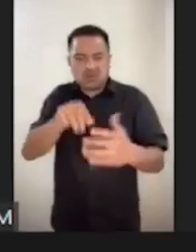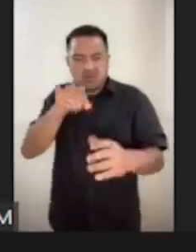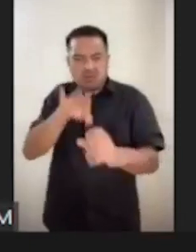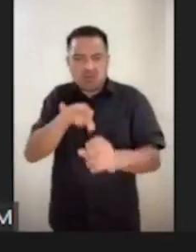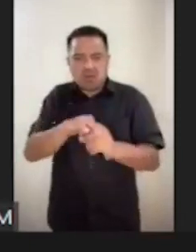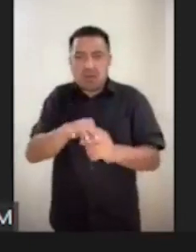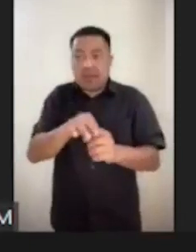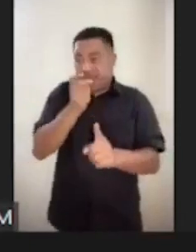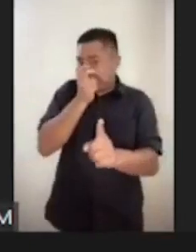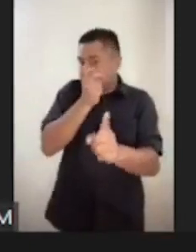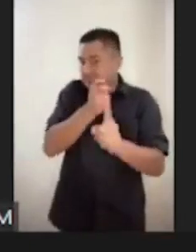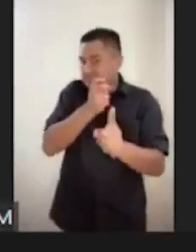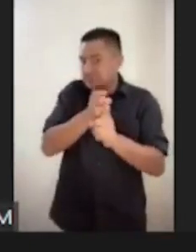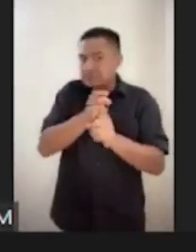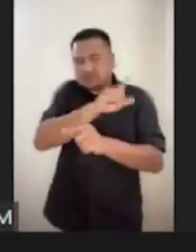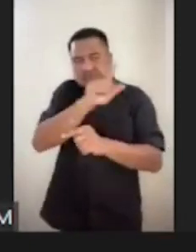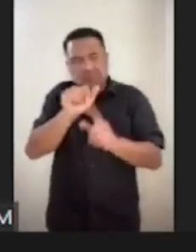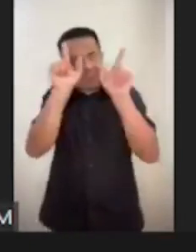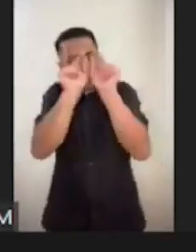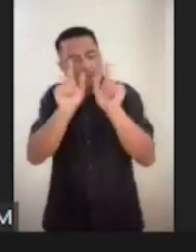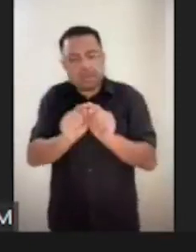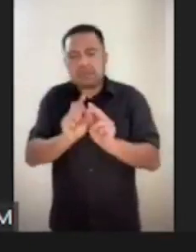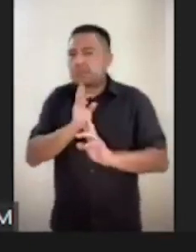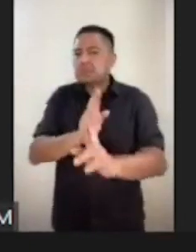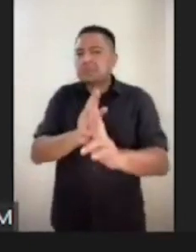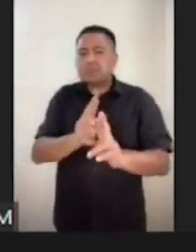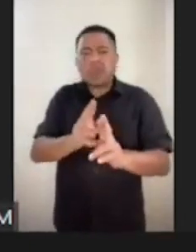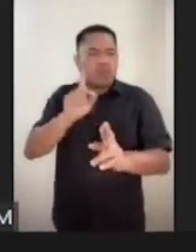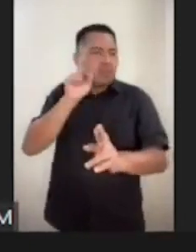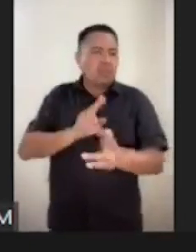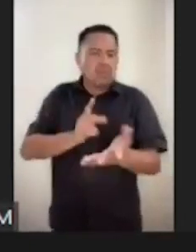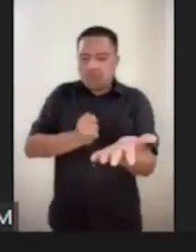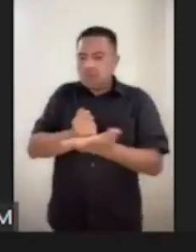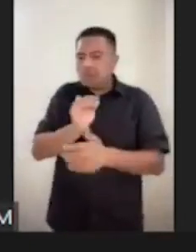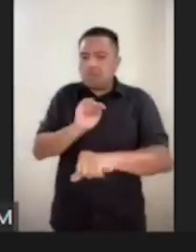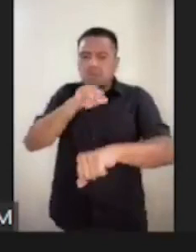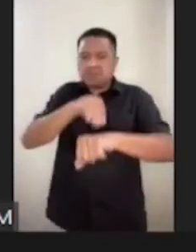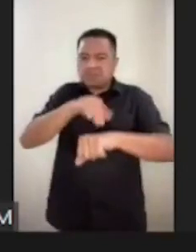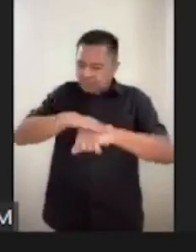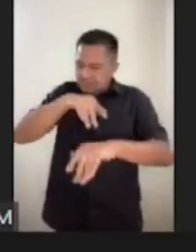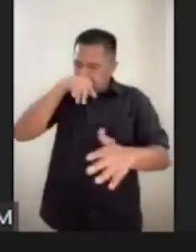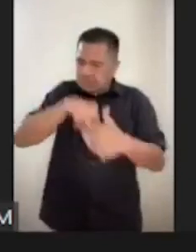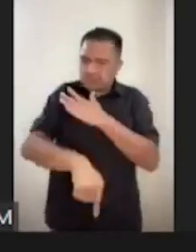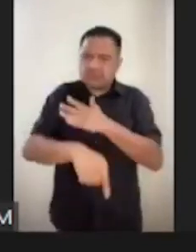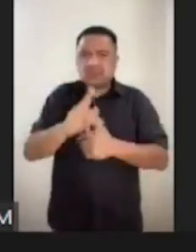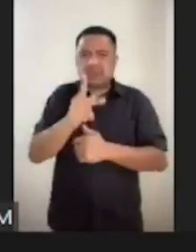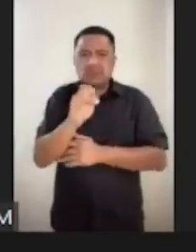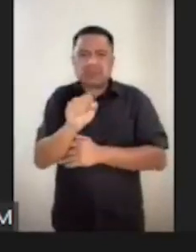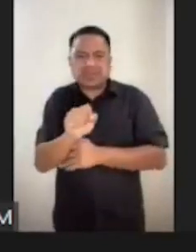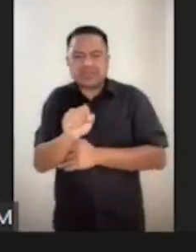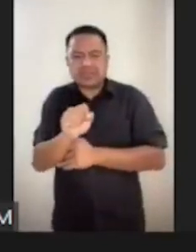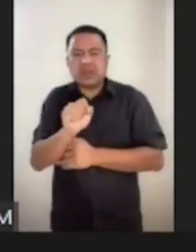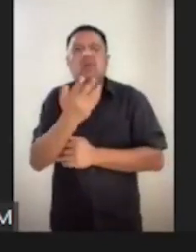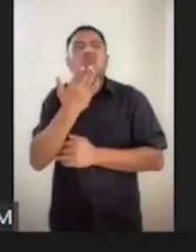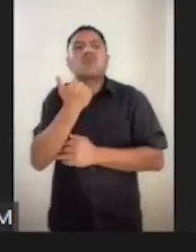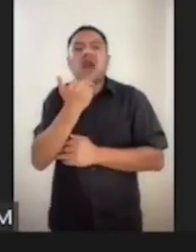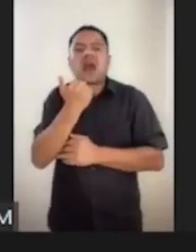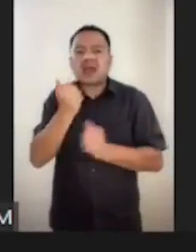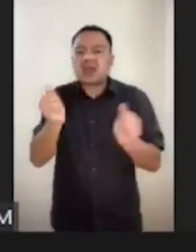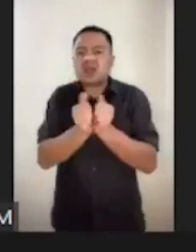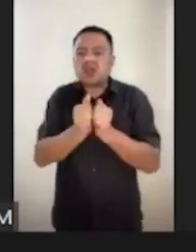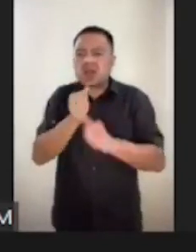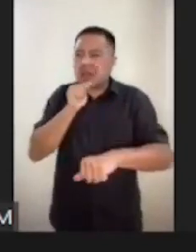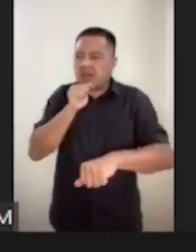De ahí que se concluyó en dicha resolución que al haberse determinado en el estudio de fondo del PES la inexistencia de actos anticipados